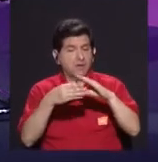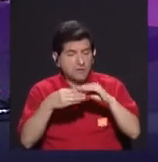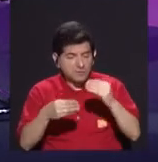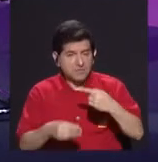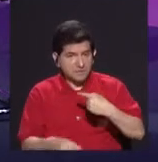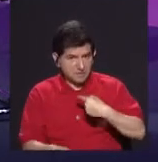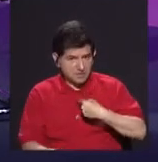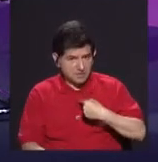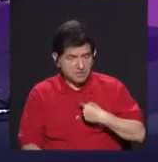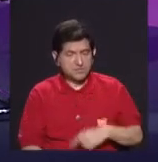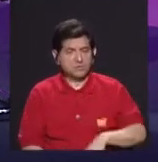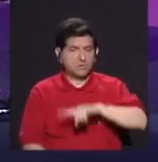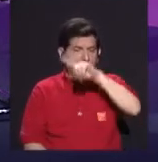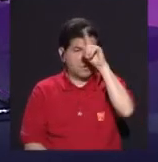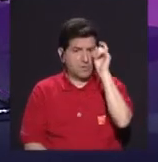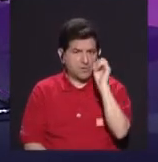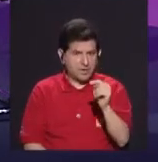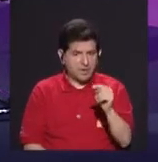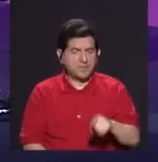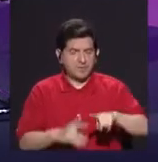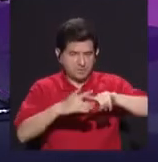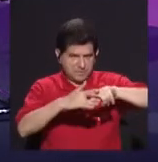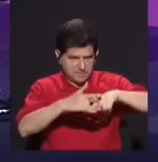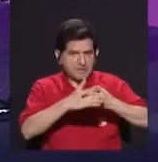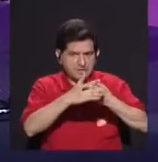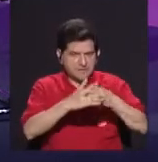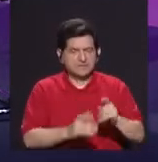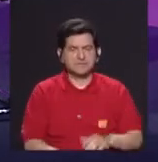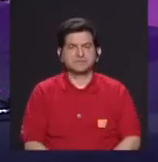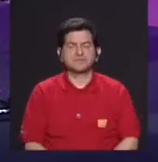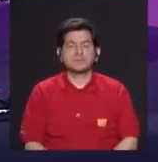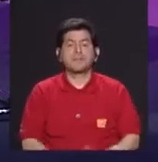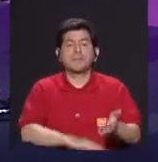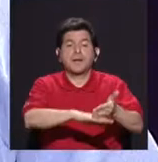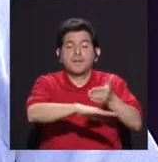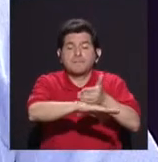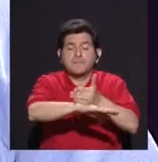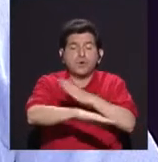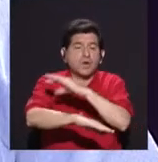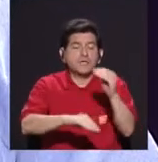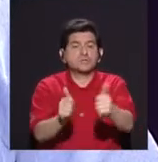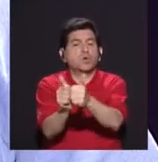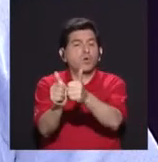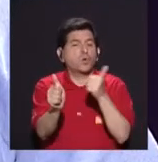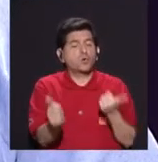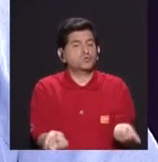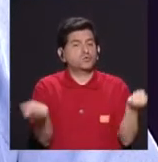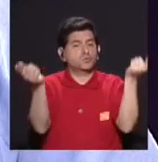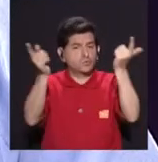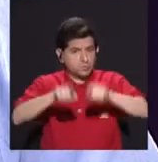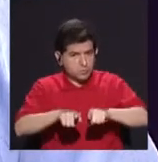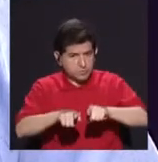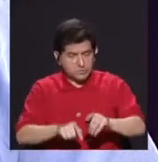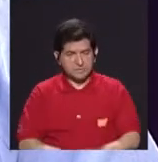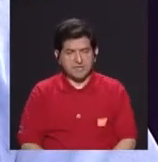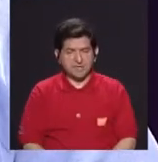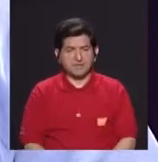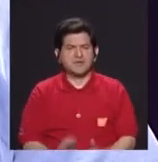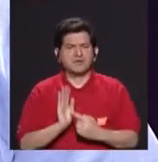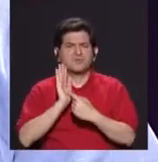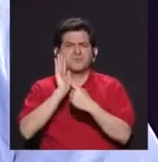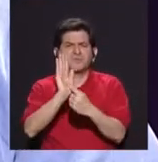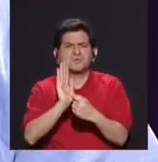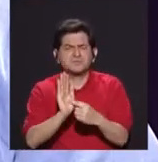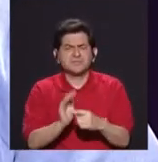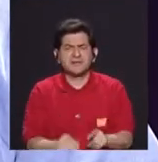la pregunta inicial el avance o el retroceso que se ha dado es este avance se ha mostrado